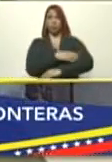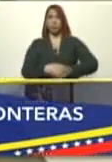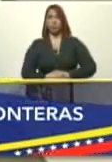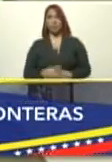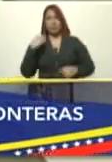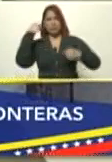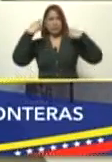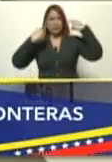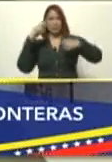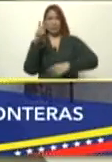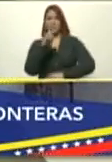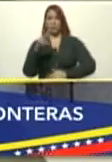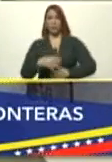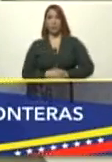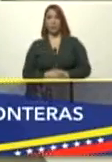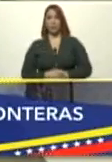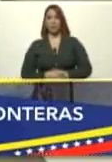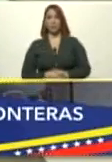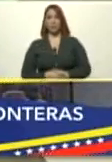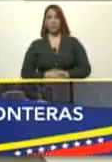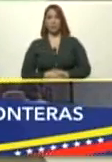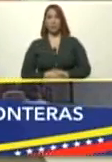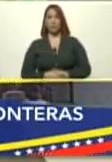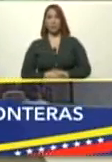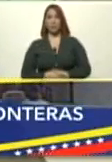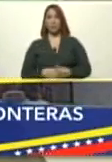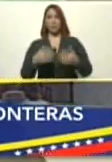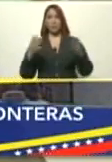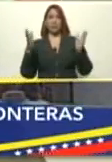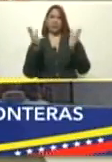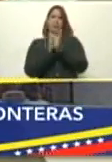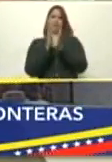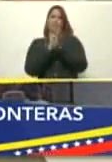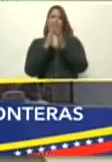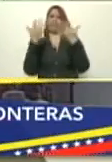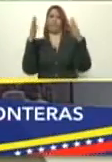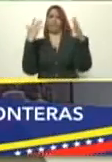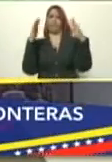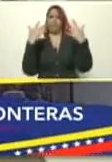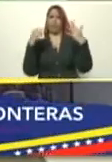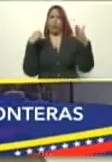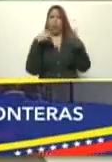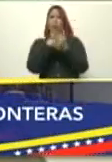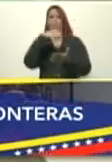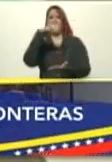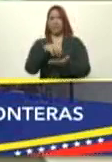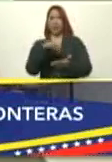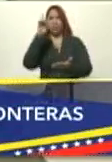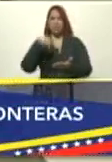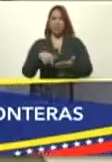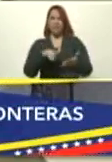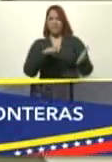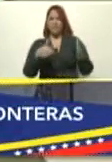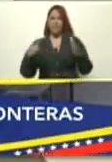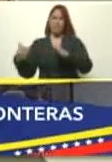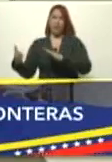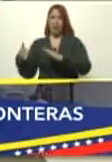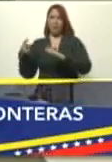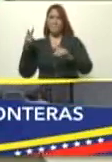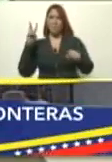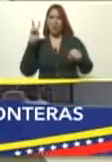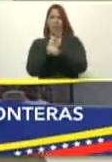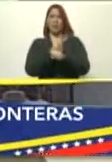Venezuela salían a aplaudir el golpe de Estado, la masacre, la violencia de Ucrania? Hay